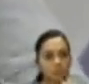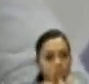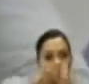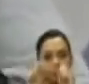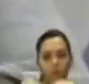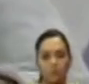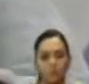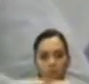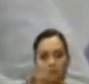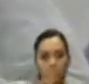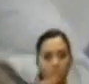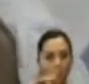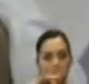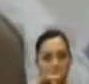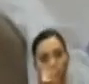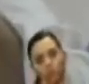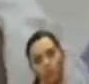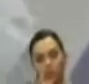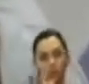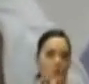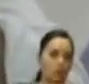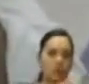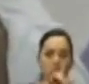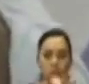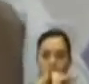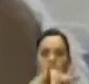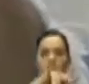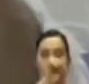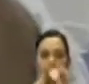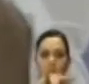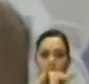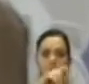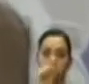etc. Es un poderoso, el más importante instrumento